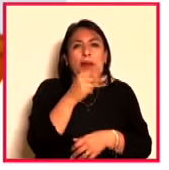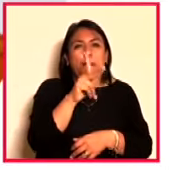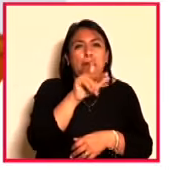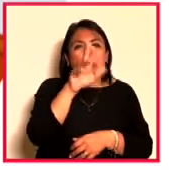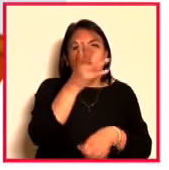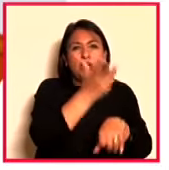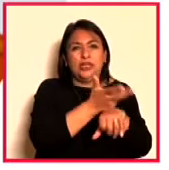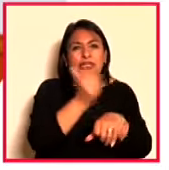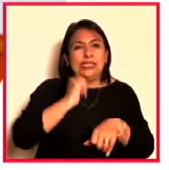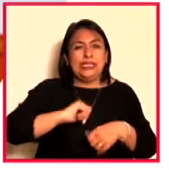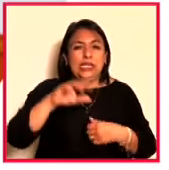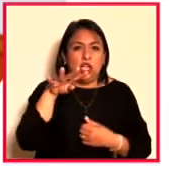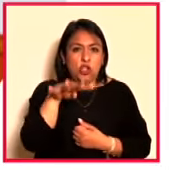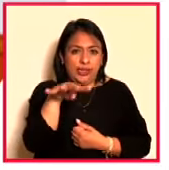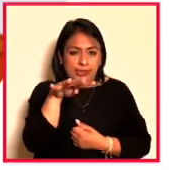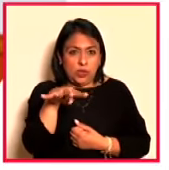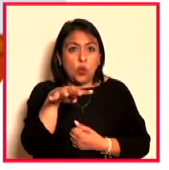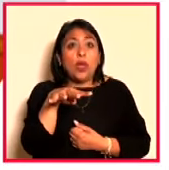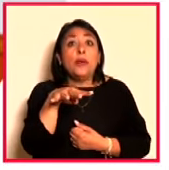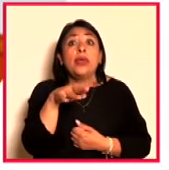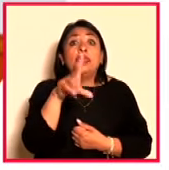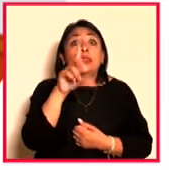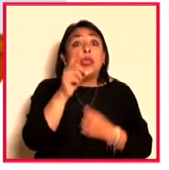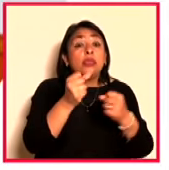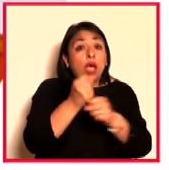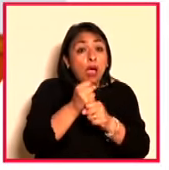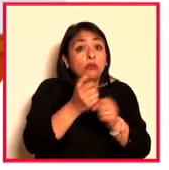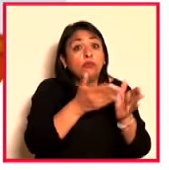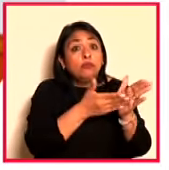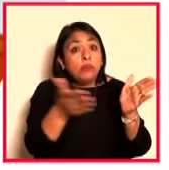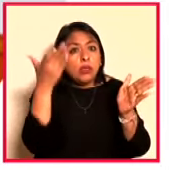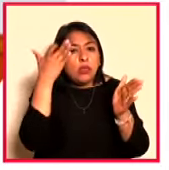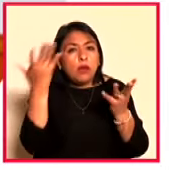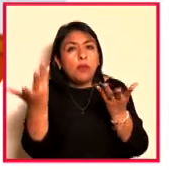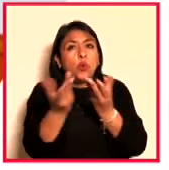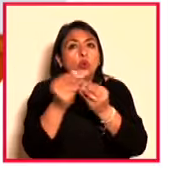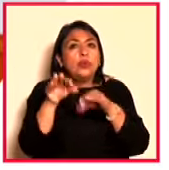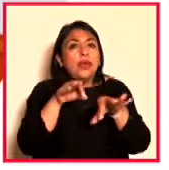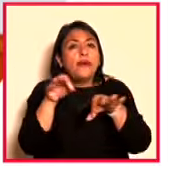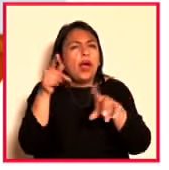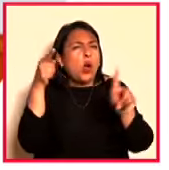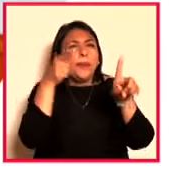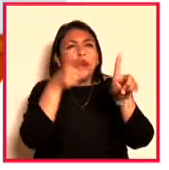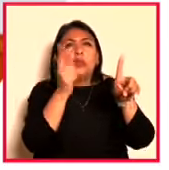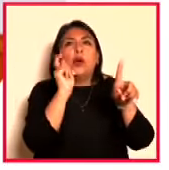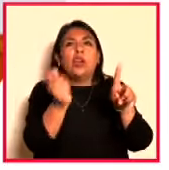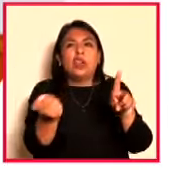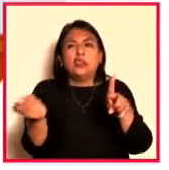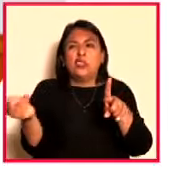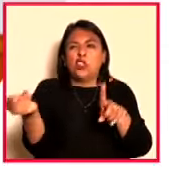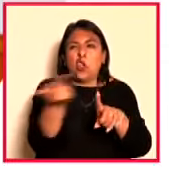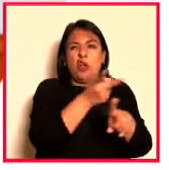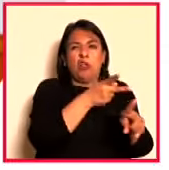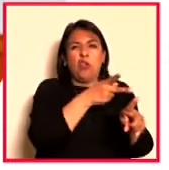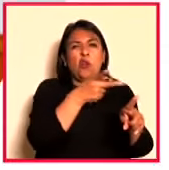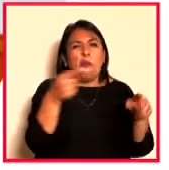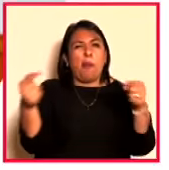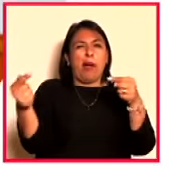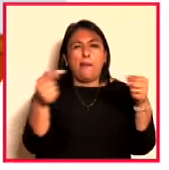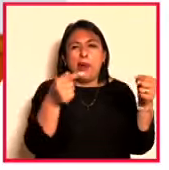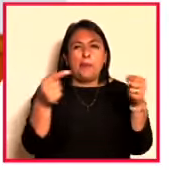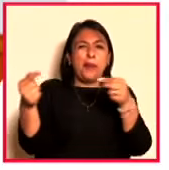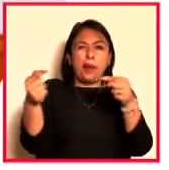siglo XIX que a lo largo de 3 décadas trabajaron con un solo objetivo, destruirse el uno al otro.